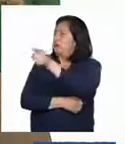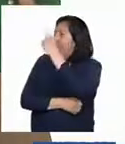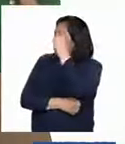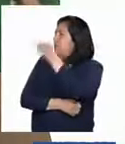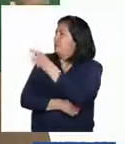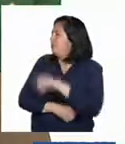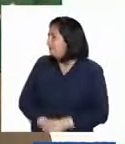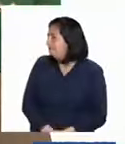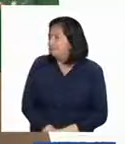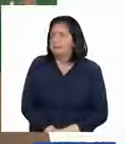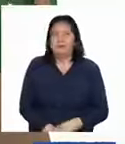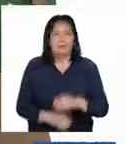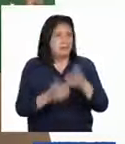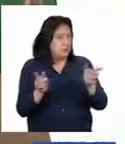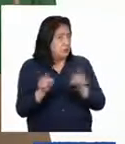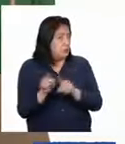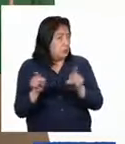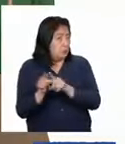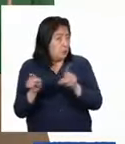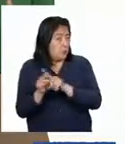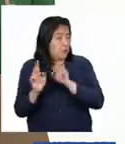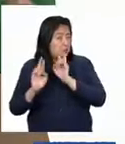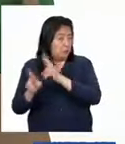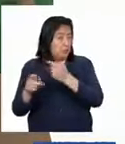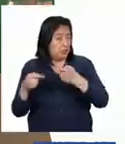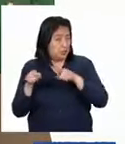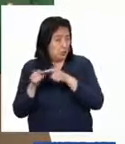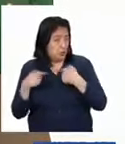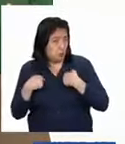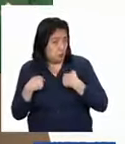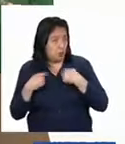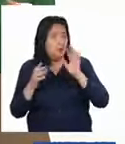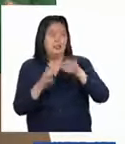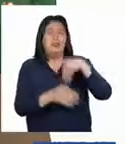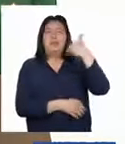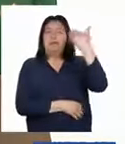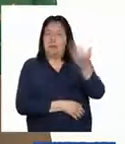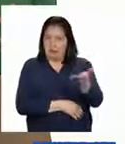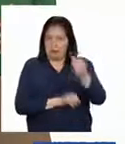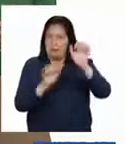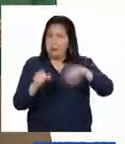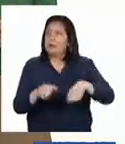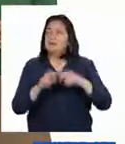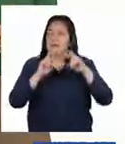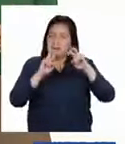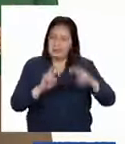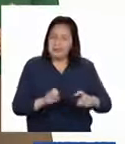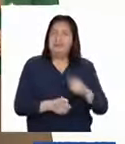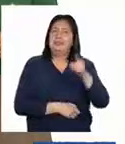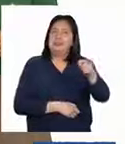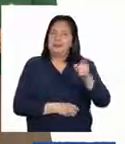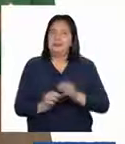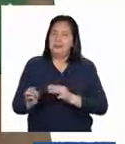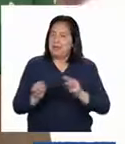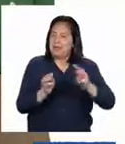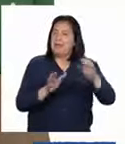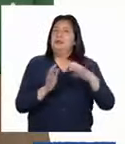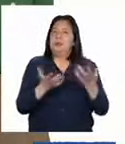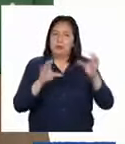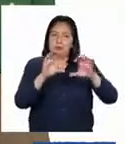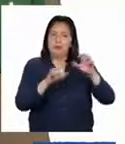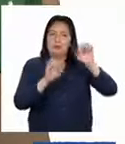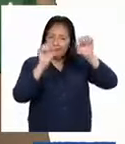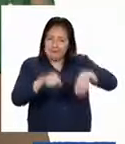qué piensan? ¿Tienen la misma hipótesis que yo? En el próximo programa seguiremos indagando en nuestro método científico